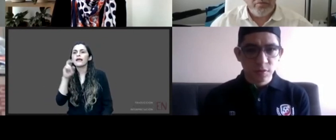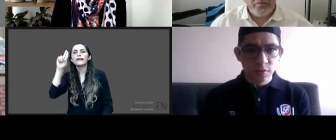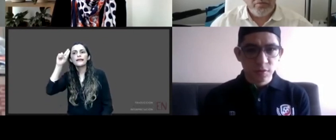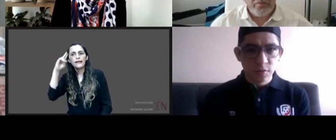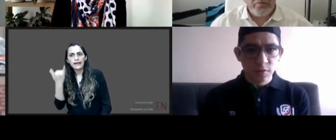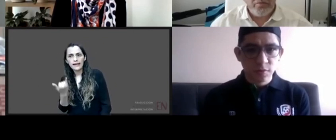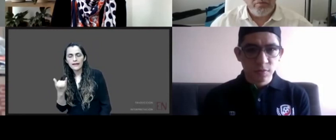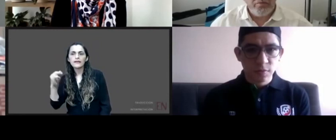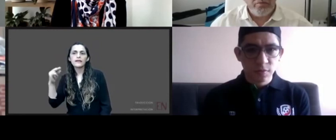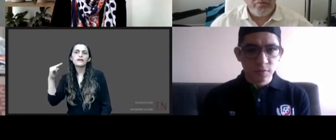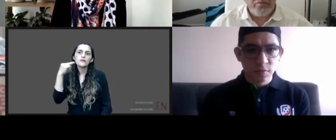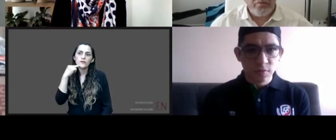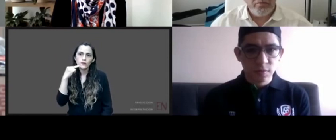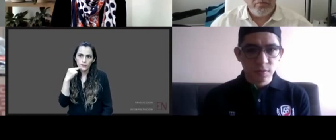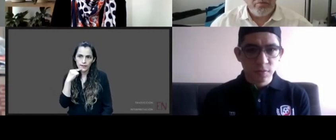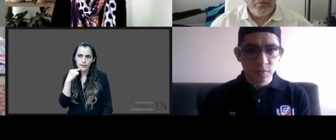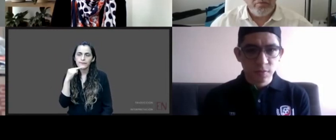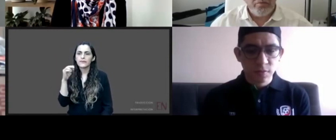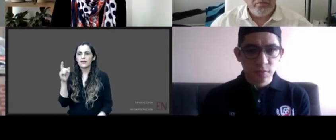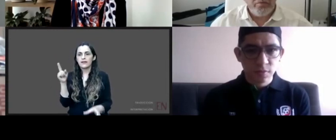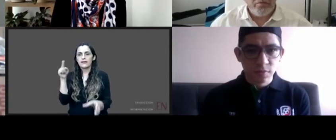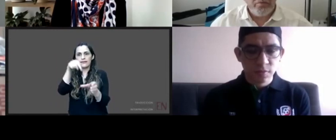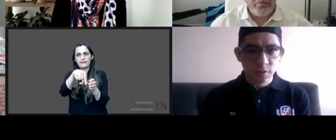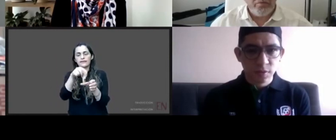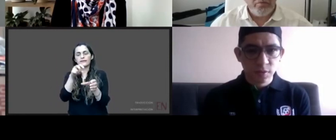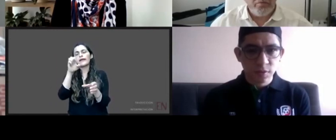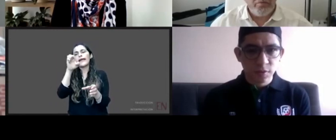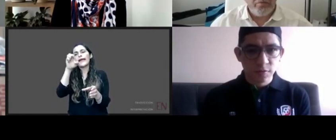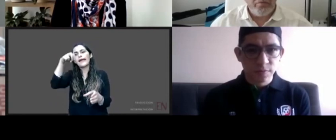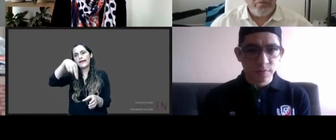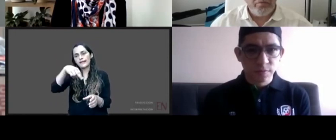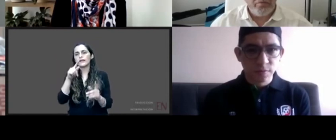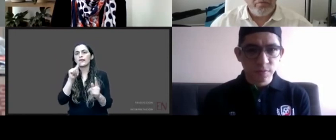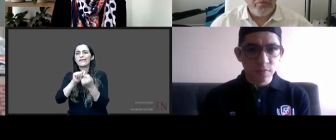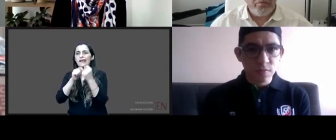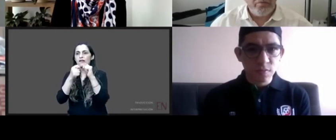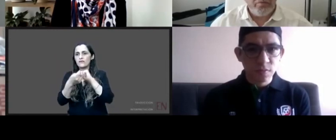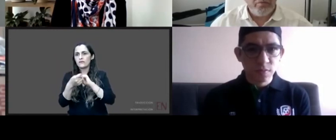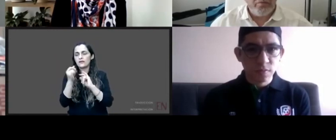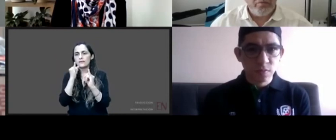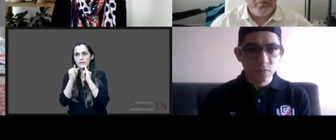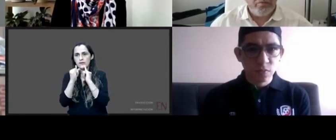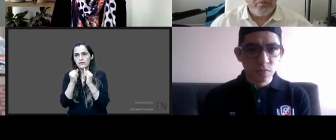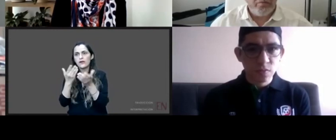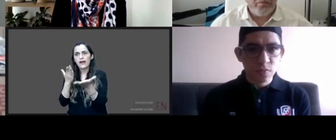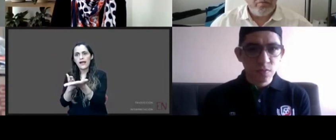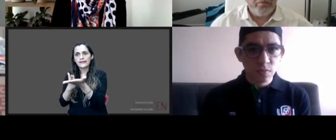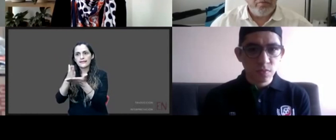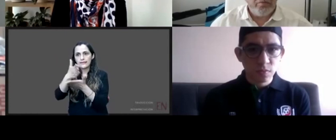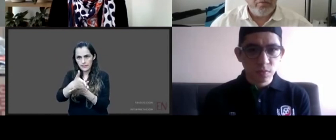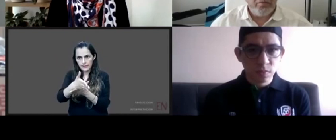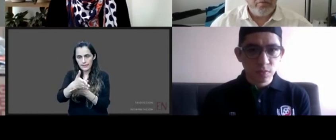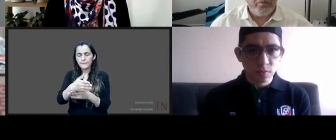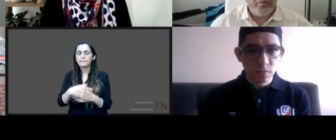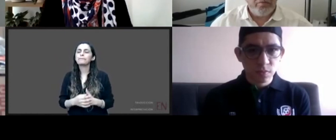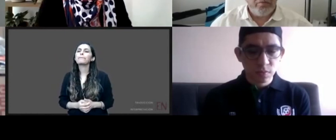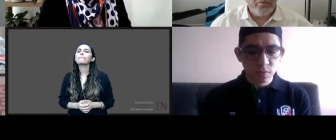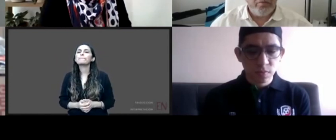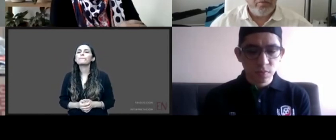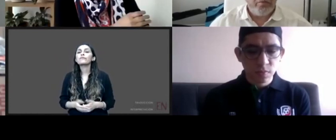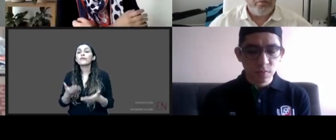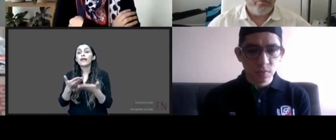Noé Romero de En Traducción, Interpretación y Accesibilidad. Bien, ahora sí, les voy a